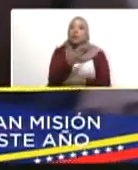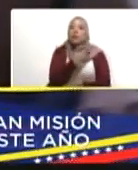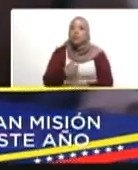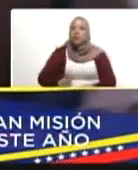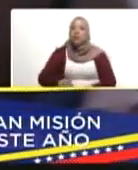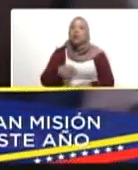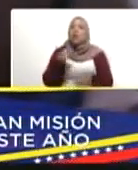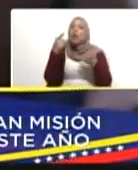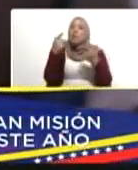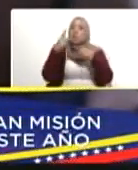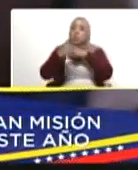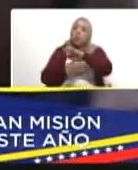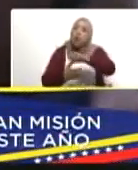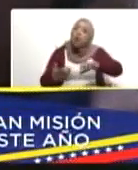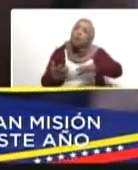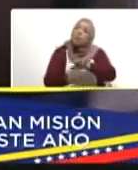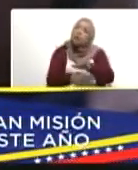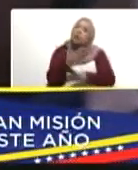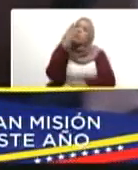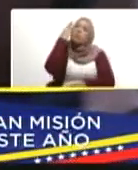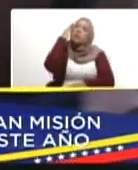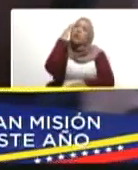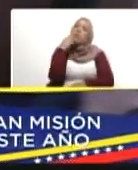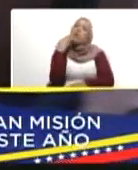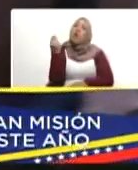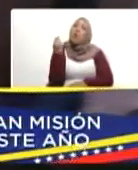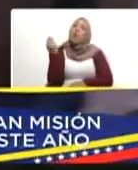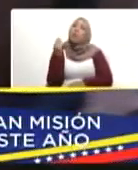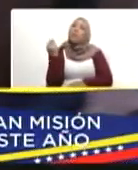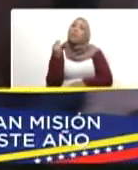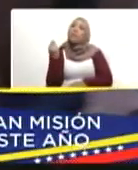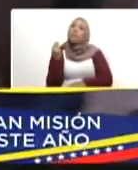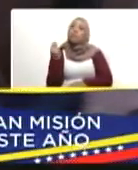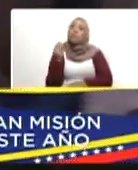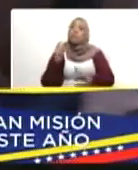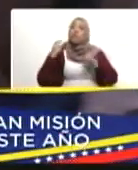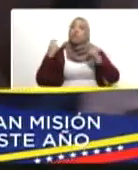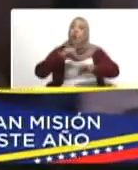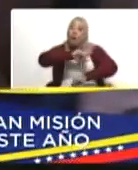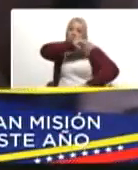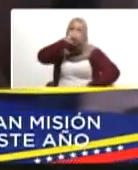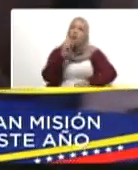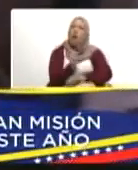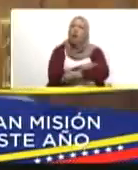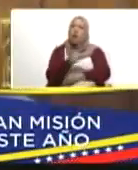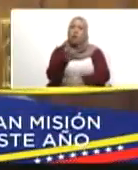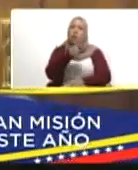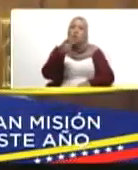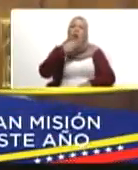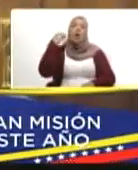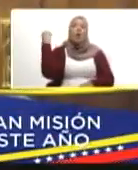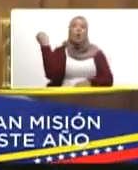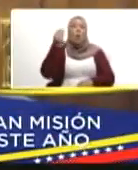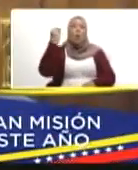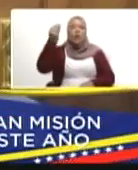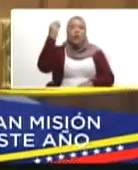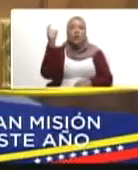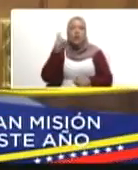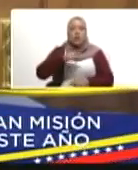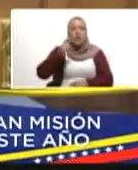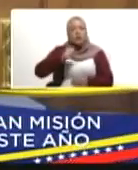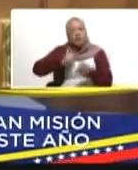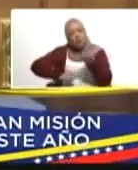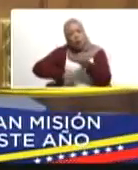sabes muy bien los problemas de los jóvenes vamos ponte las botas y vamos a buscar los jóvenes en los barrios los que necesitan